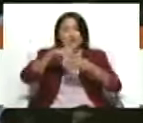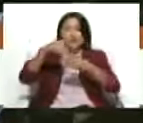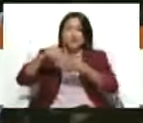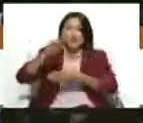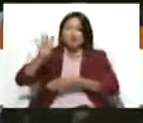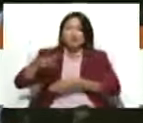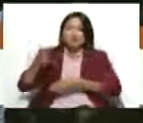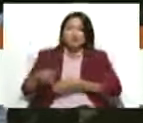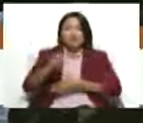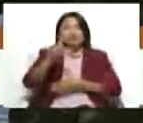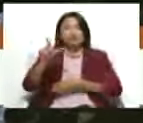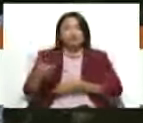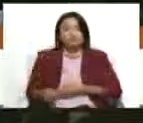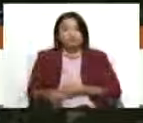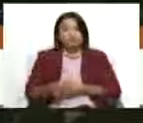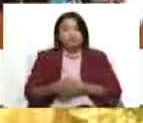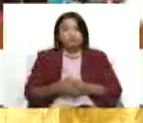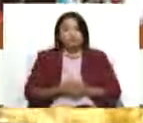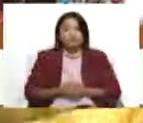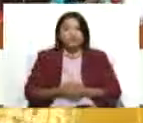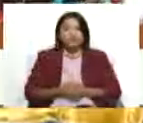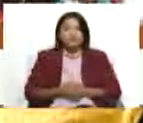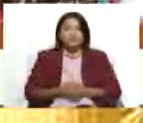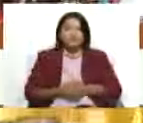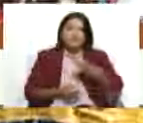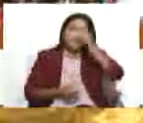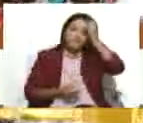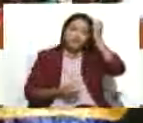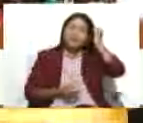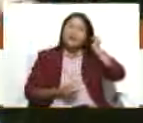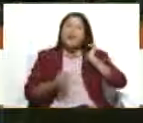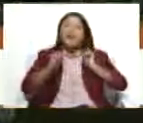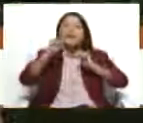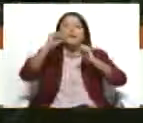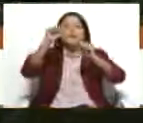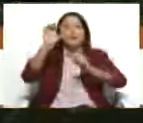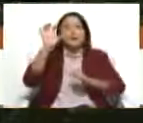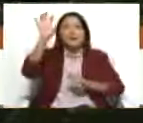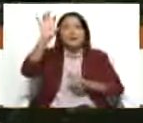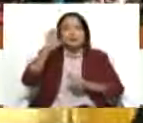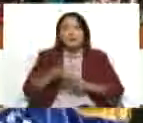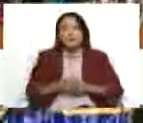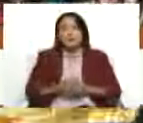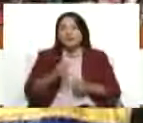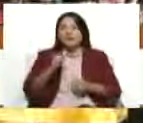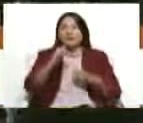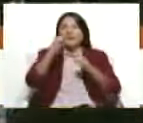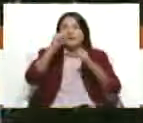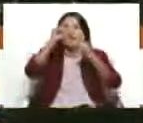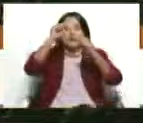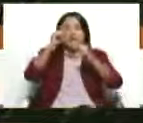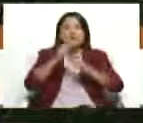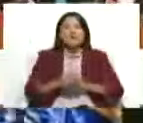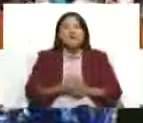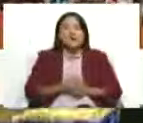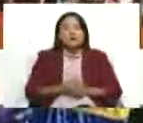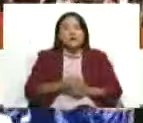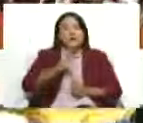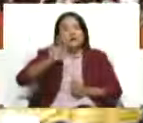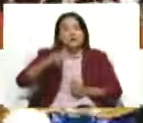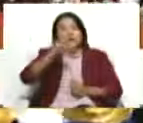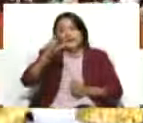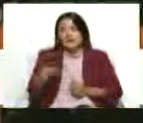Guayana Esequiba, territorio venezolano. ¡Que viva la patria! ¡Que viva la Guayana Esequiba! ¡Que viva del